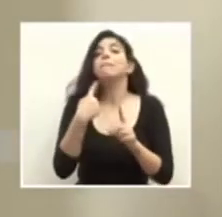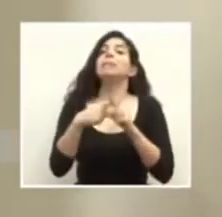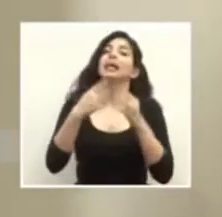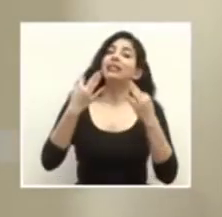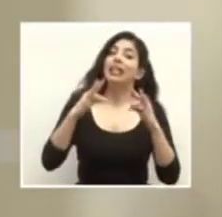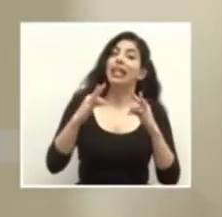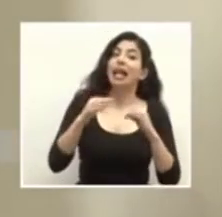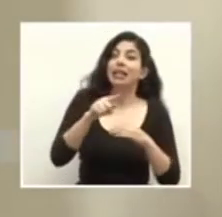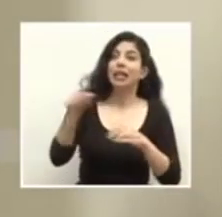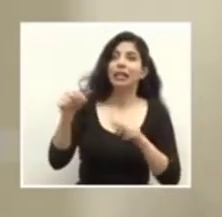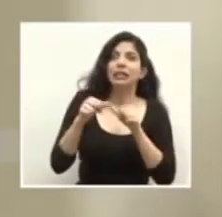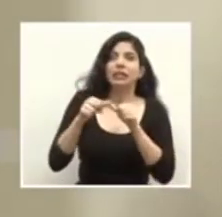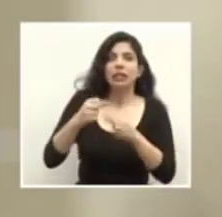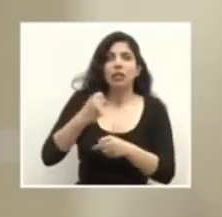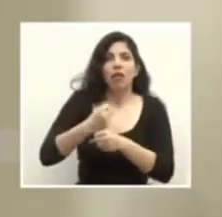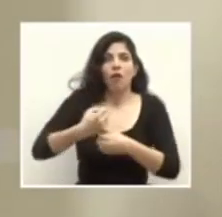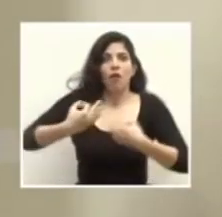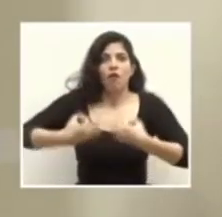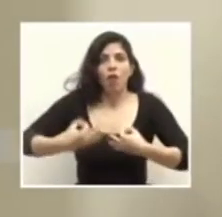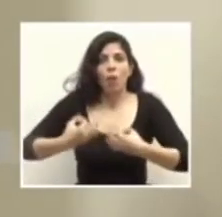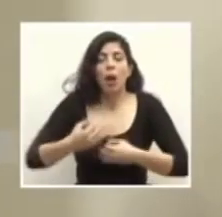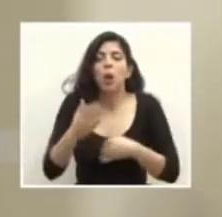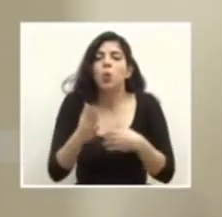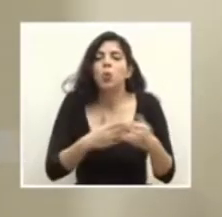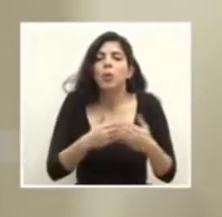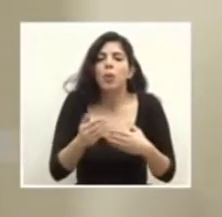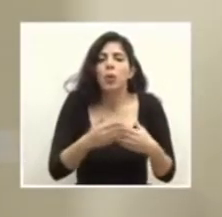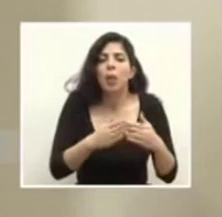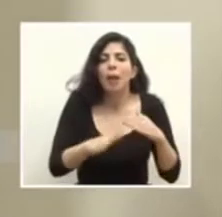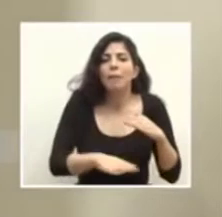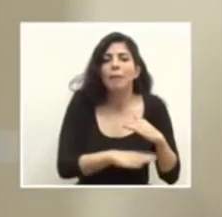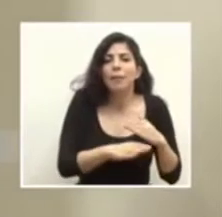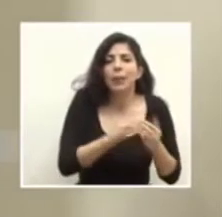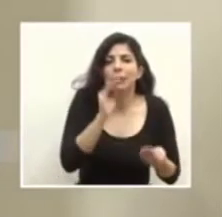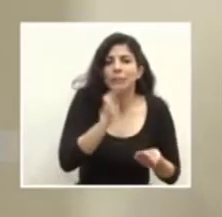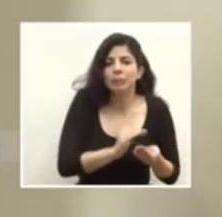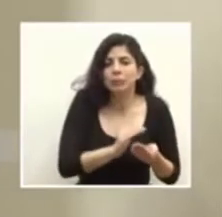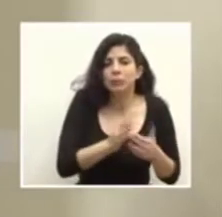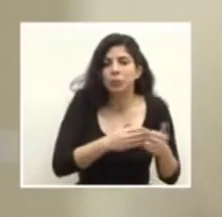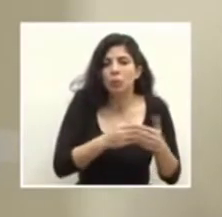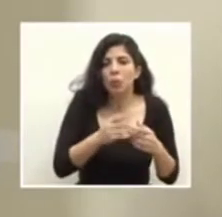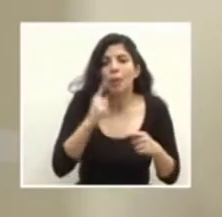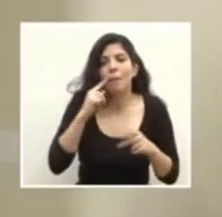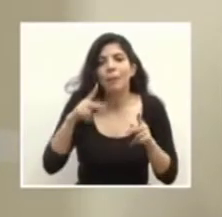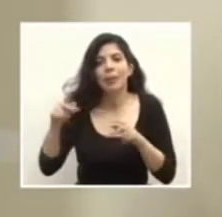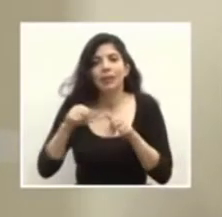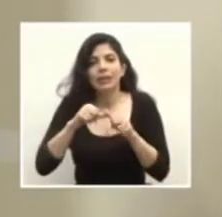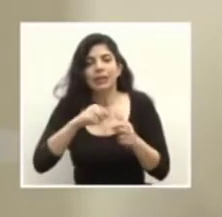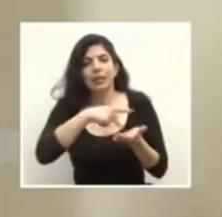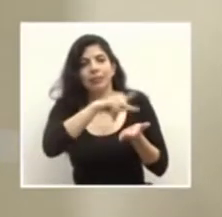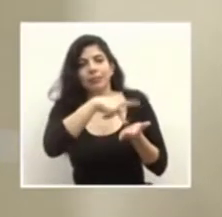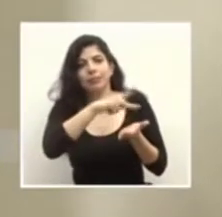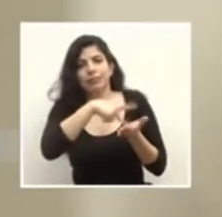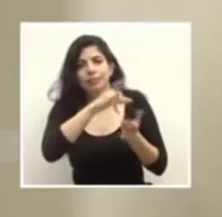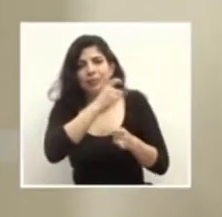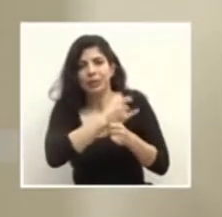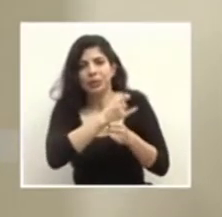la formalidad, aunque fuera en una base reducida, de los cotizantes a la